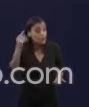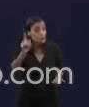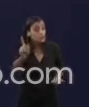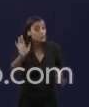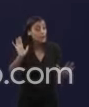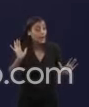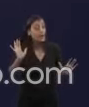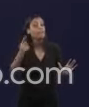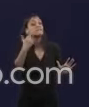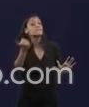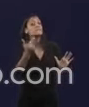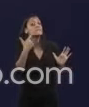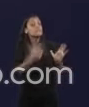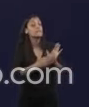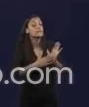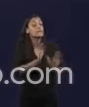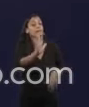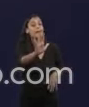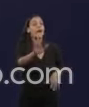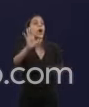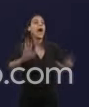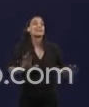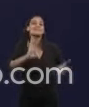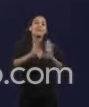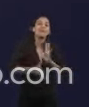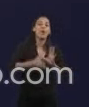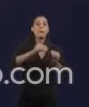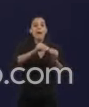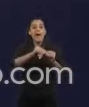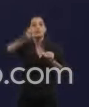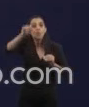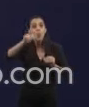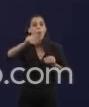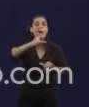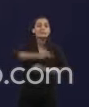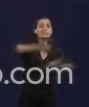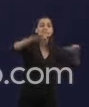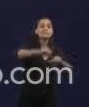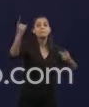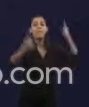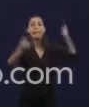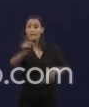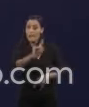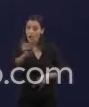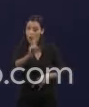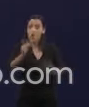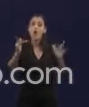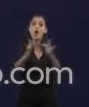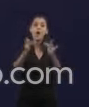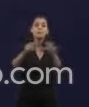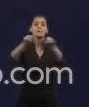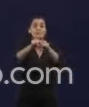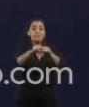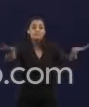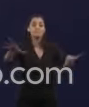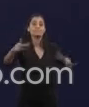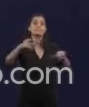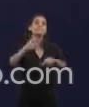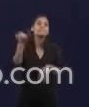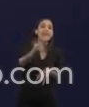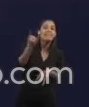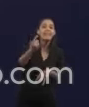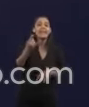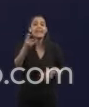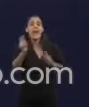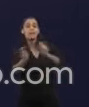Por eso también, pero tampoco se puede engañar así. Fake news se hacen muy fáciles. No, es muy fácil hacerlas. Y después que un ejército de trolls. Yo describo un